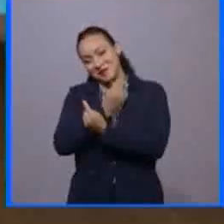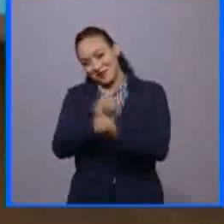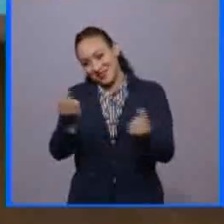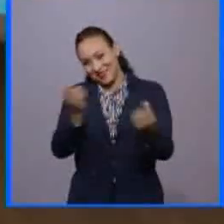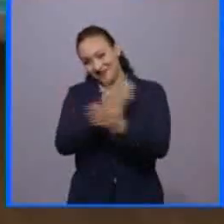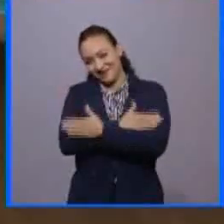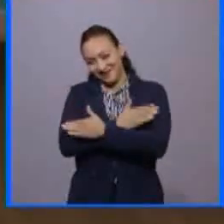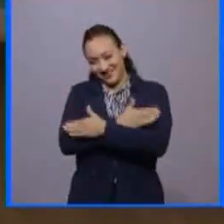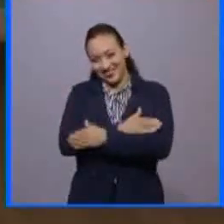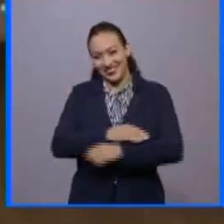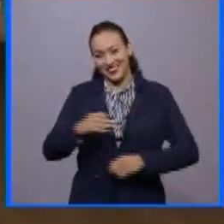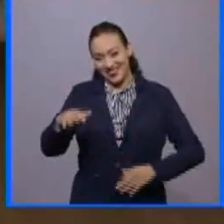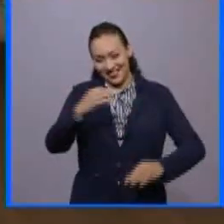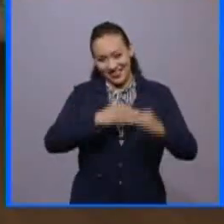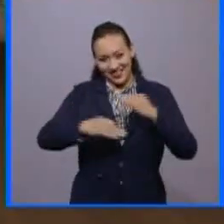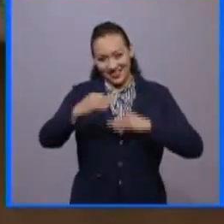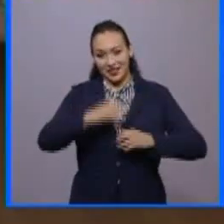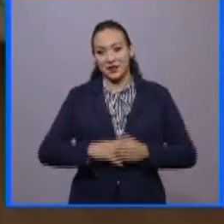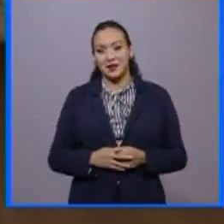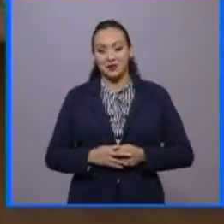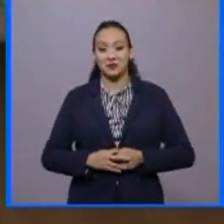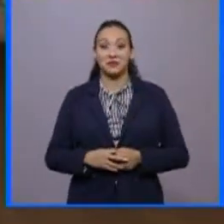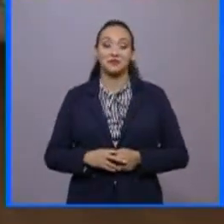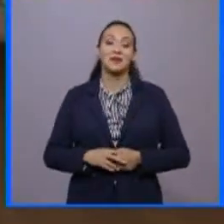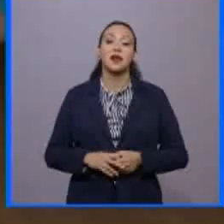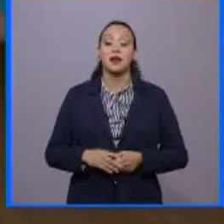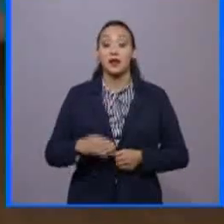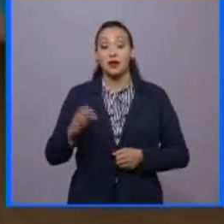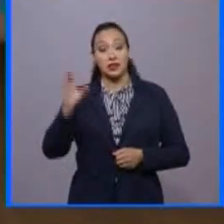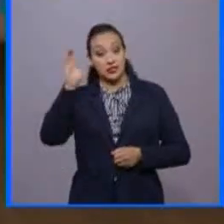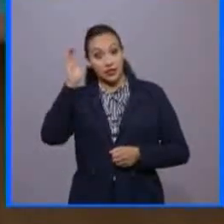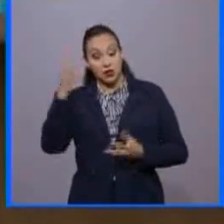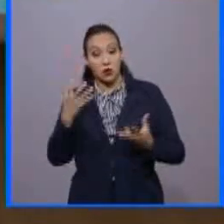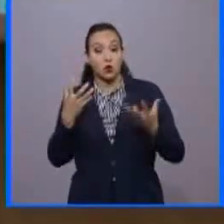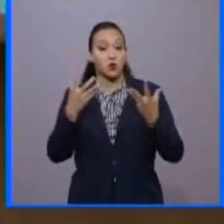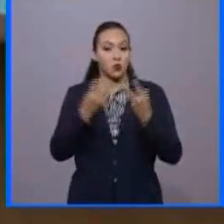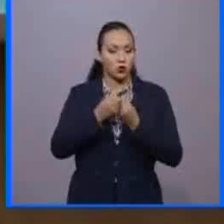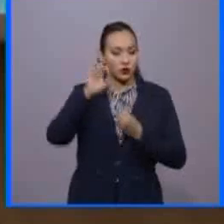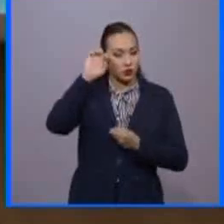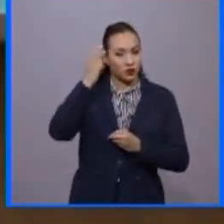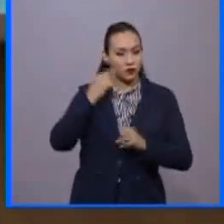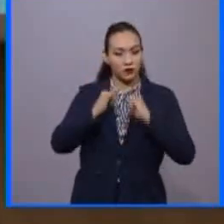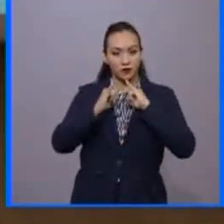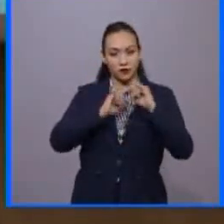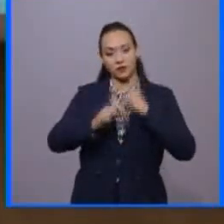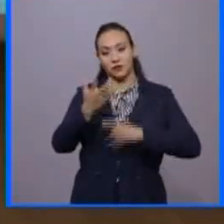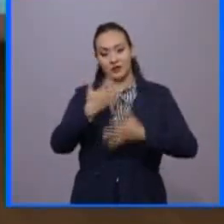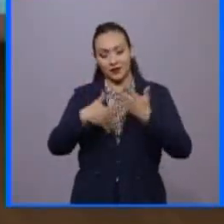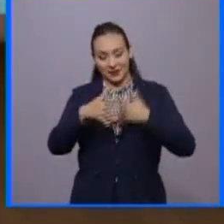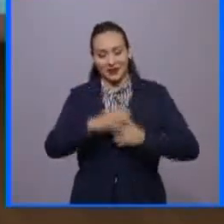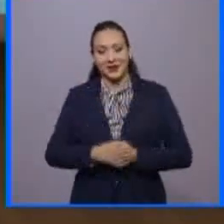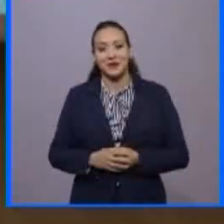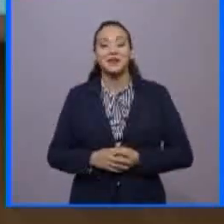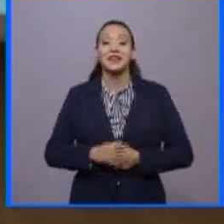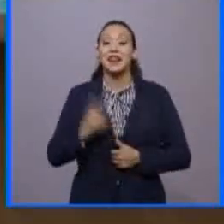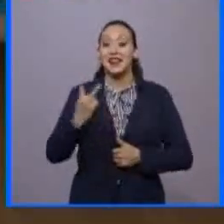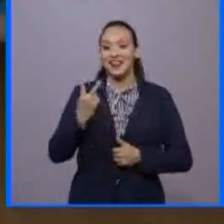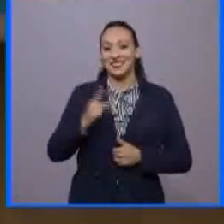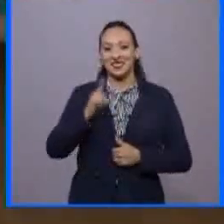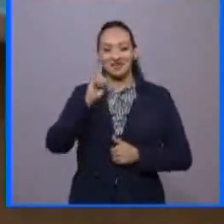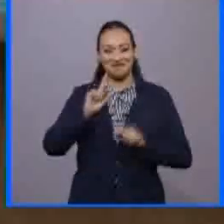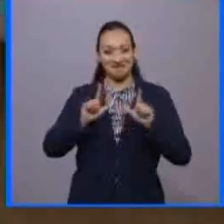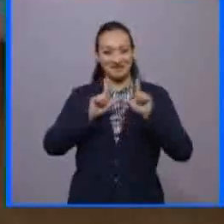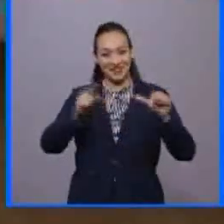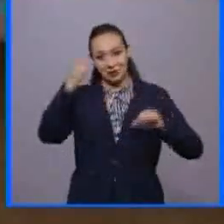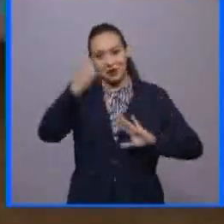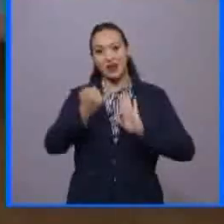los infantes de este país. Citlali Pérez y Eusiris Rostro, en la interpretación en lengua de señas mexicana, estamos